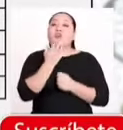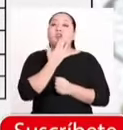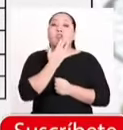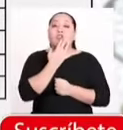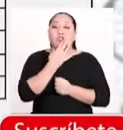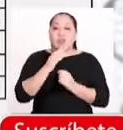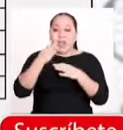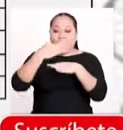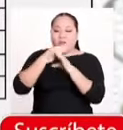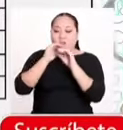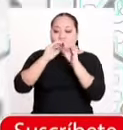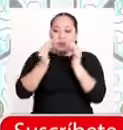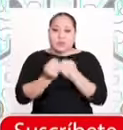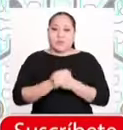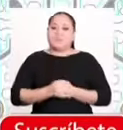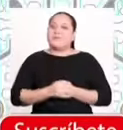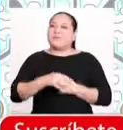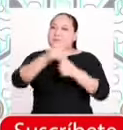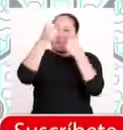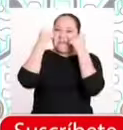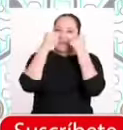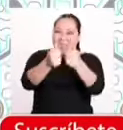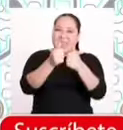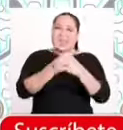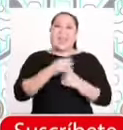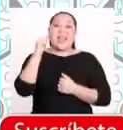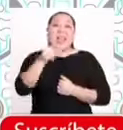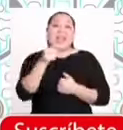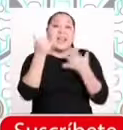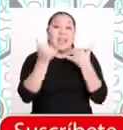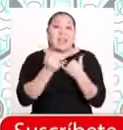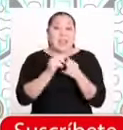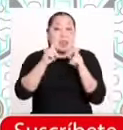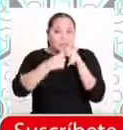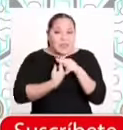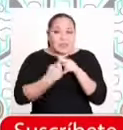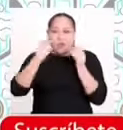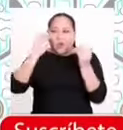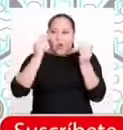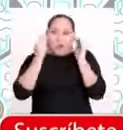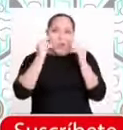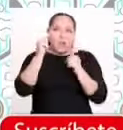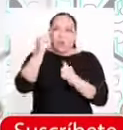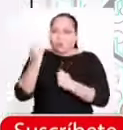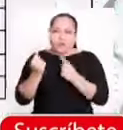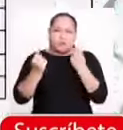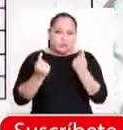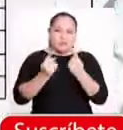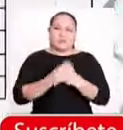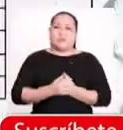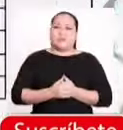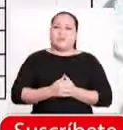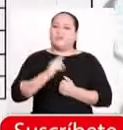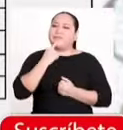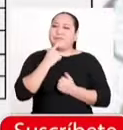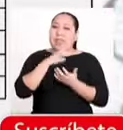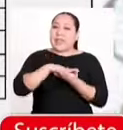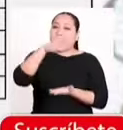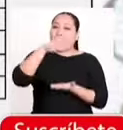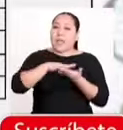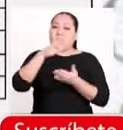color y la forma. ¡Muy bien! Entonces empiecen comparando uno por uno. En cuanto al